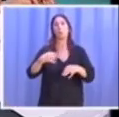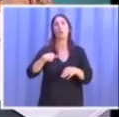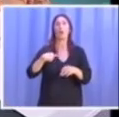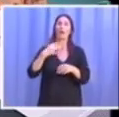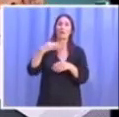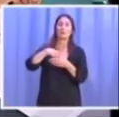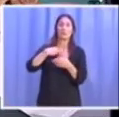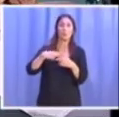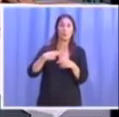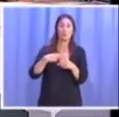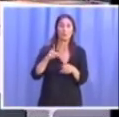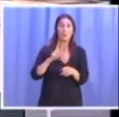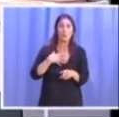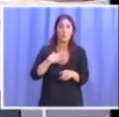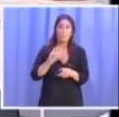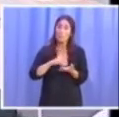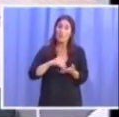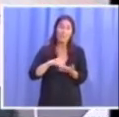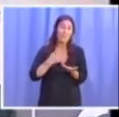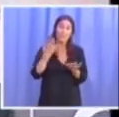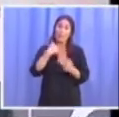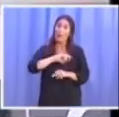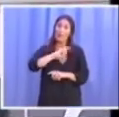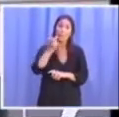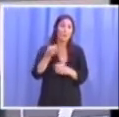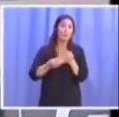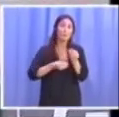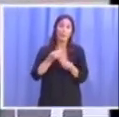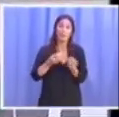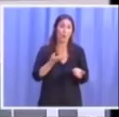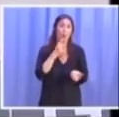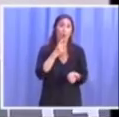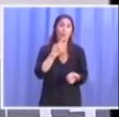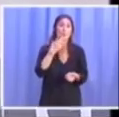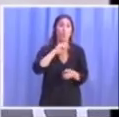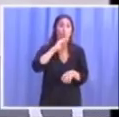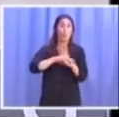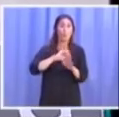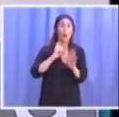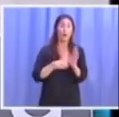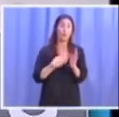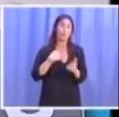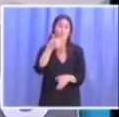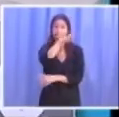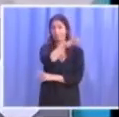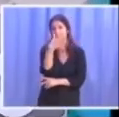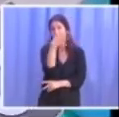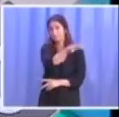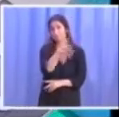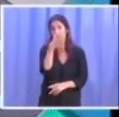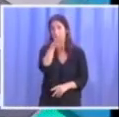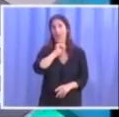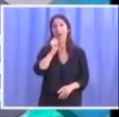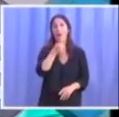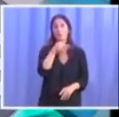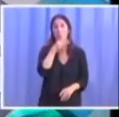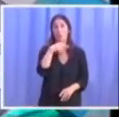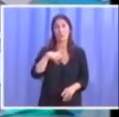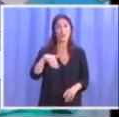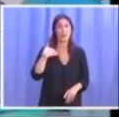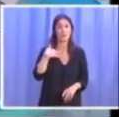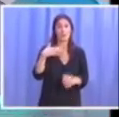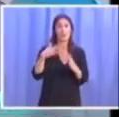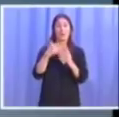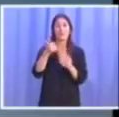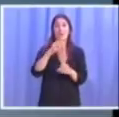hay que llevarlo. Pues es que no hay otra manera a veces, cuando se incumple la ley, de recuperar el patrimonio. Y así se ha demostrado. Todavía no está recuperada, la causa penal sigue abierta y